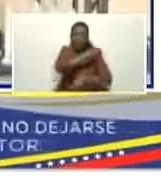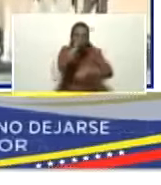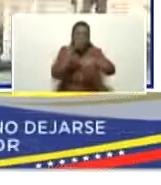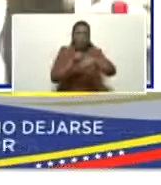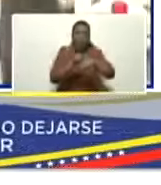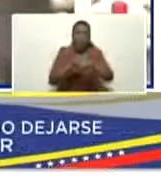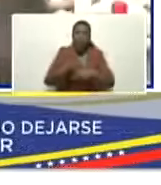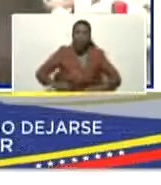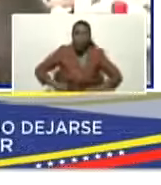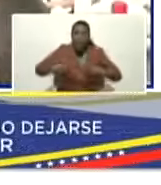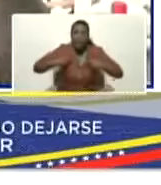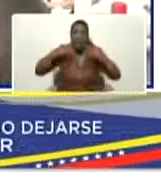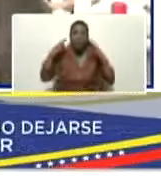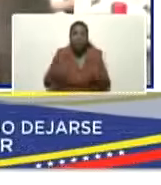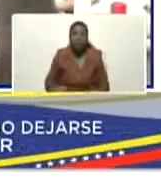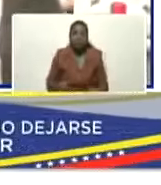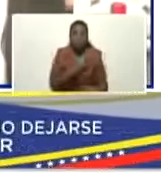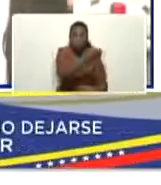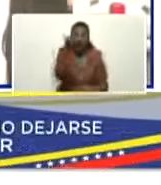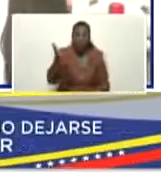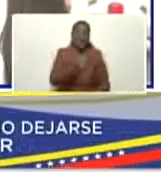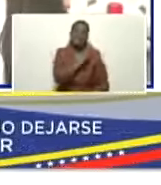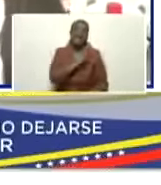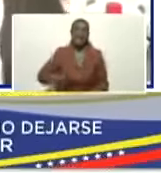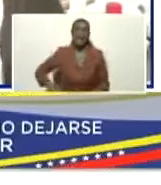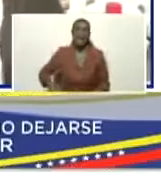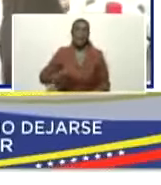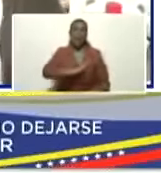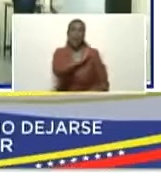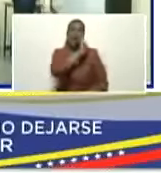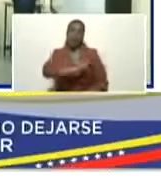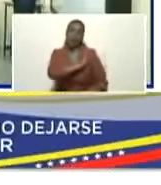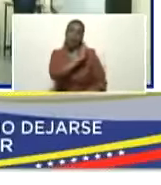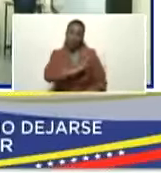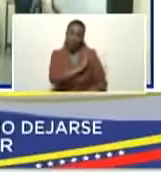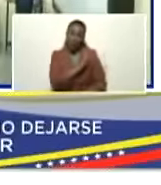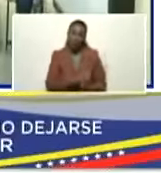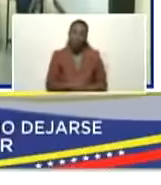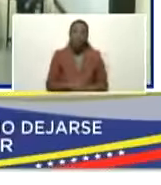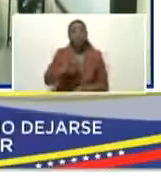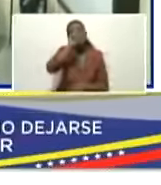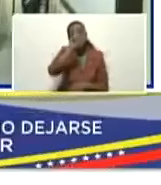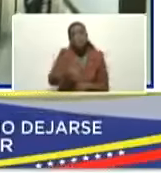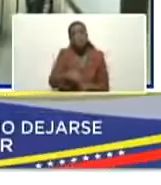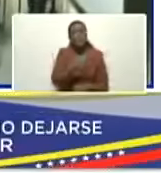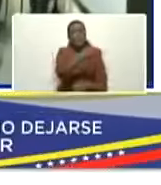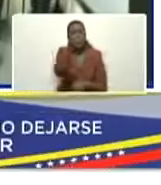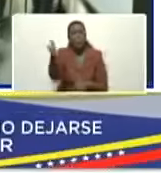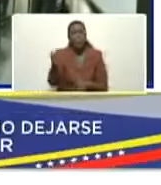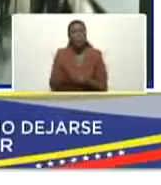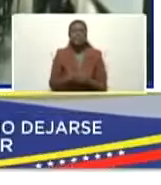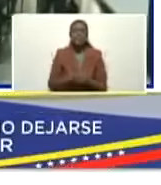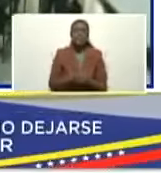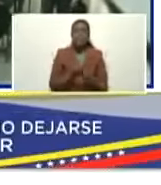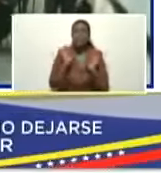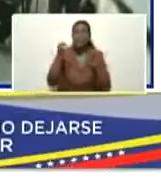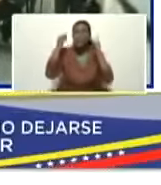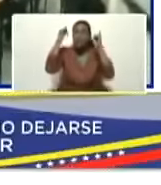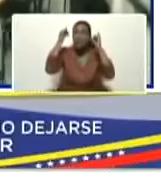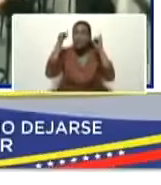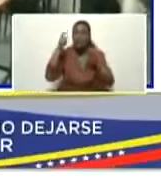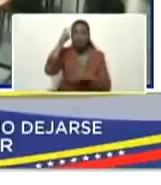patrióticos, humanistas y cristianos. Y también estamos